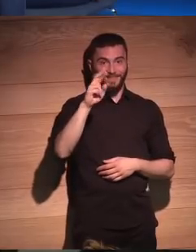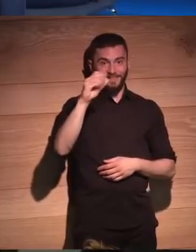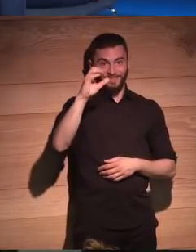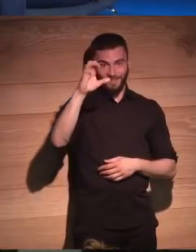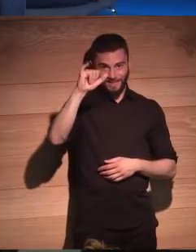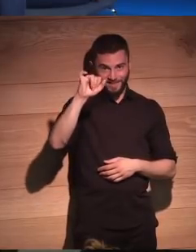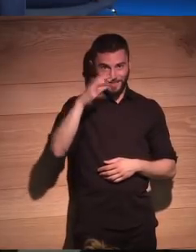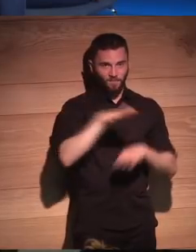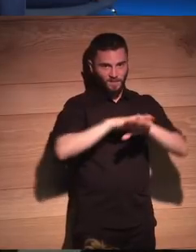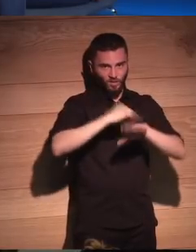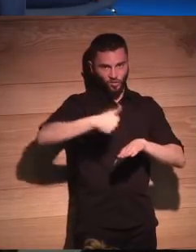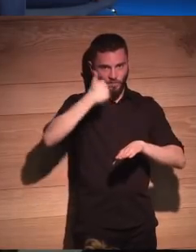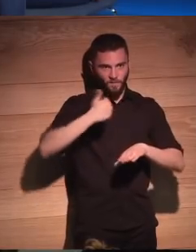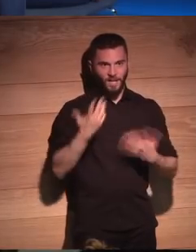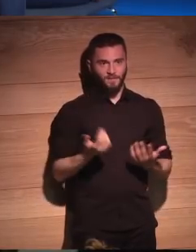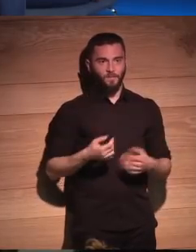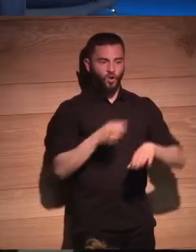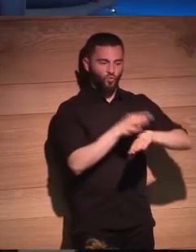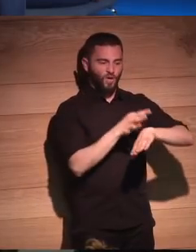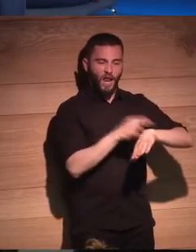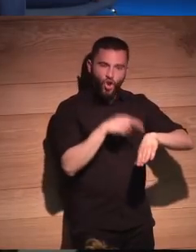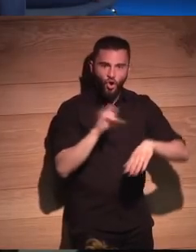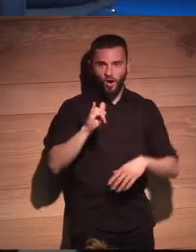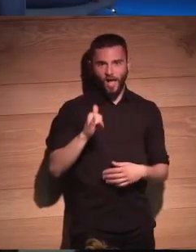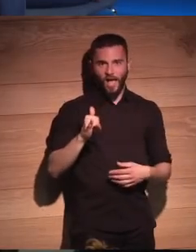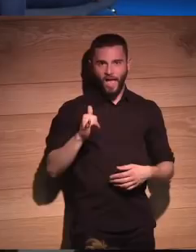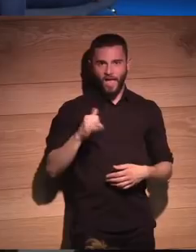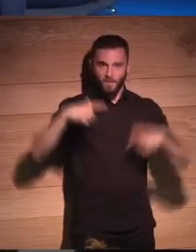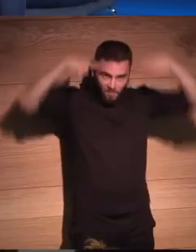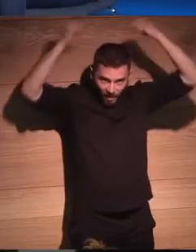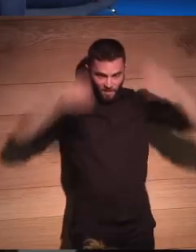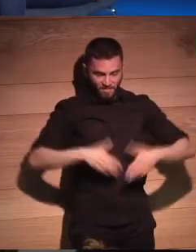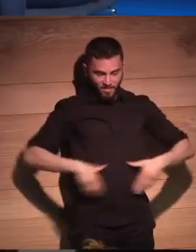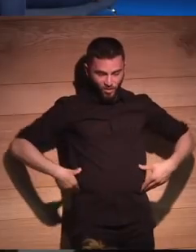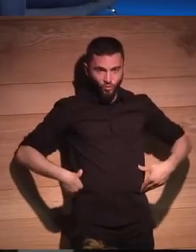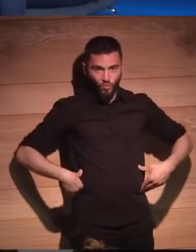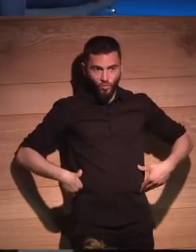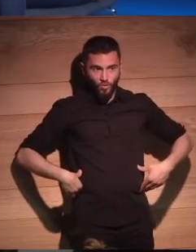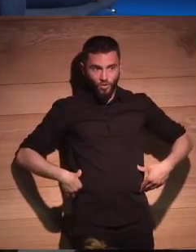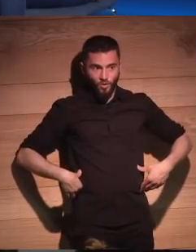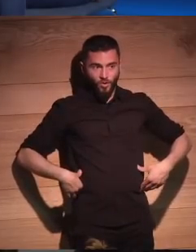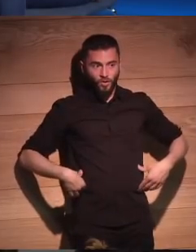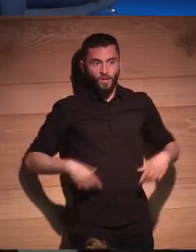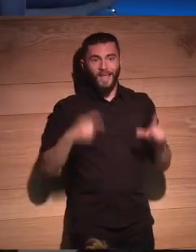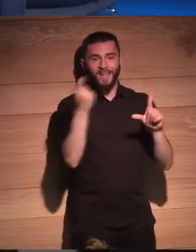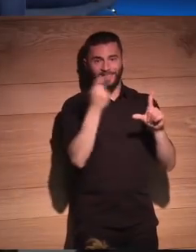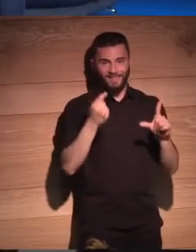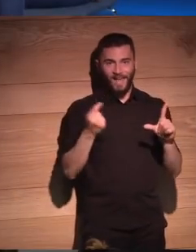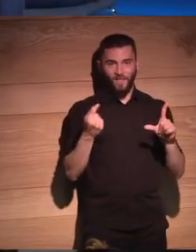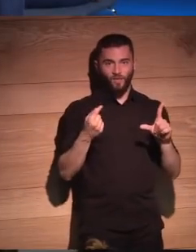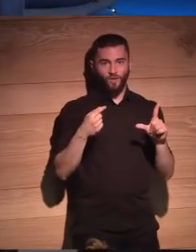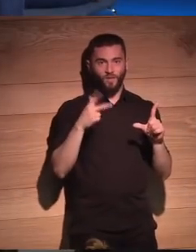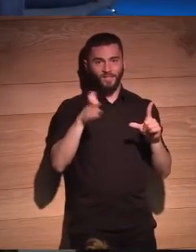Tracy es mucho más básico, pero tiene ese reloj y Batman tiene su cinturón. Quiero decir, y Bob Kane, el trazo también evoca un poco de Chester